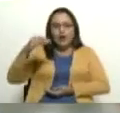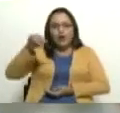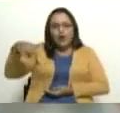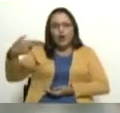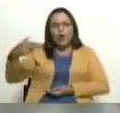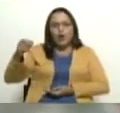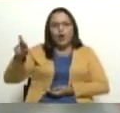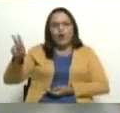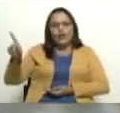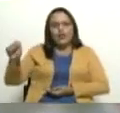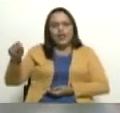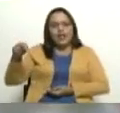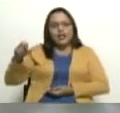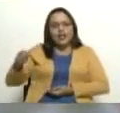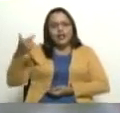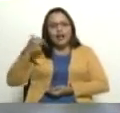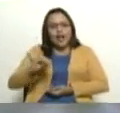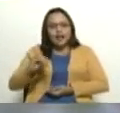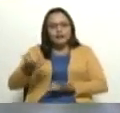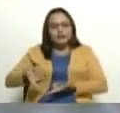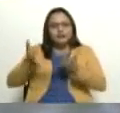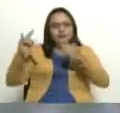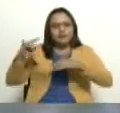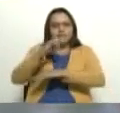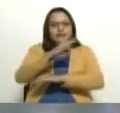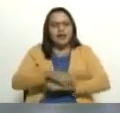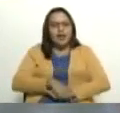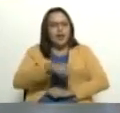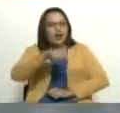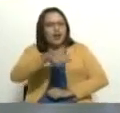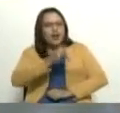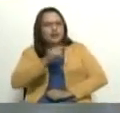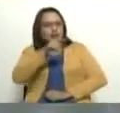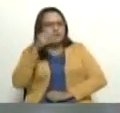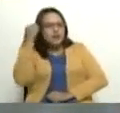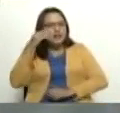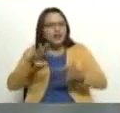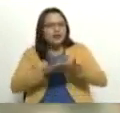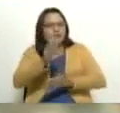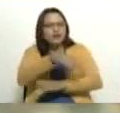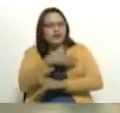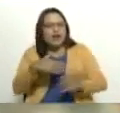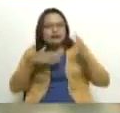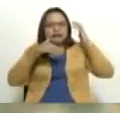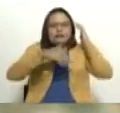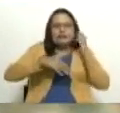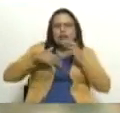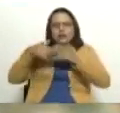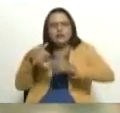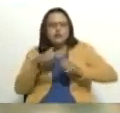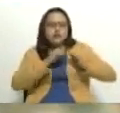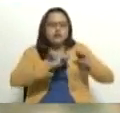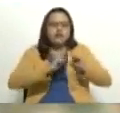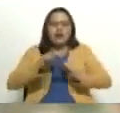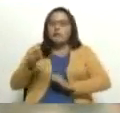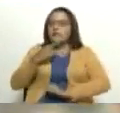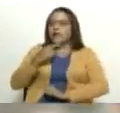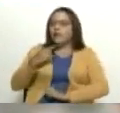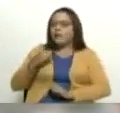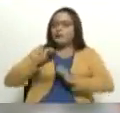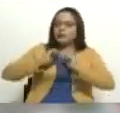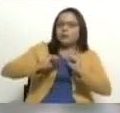Mira, vamos a ponernos polémicos en el programa de hoy, Mari Carmen. ¿Por qué? ¿Qué tú opinas del reggaetón? Mira, a mí me gusta el reggaetón. Ajá.